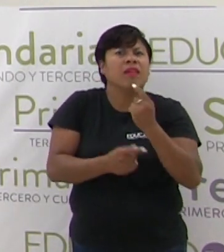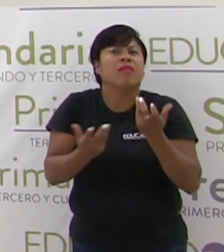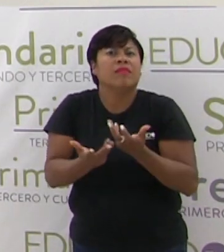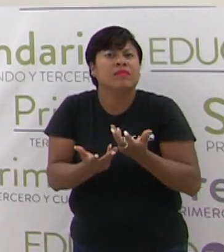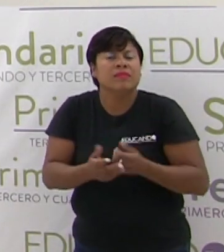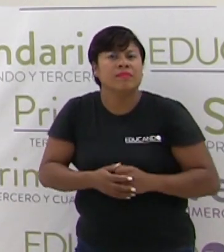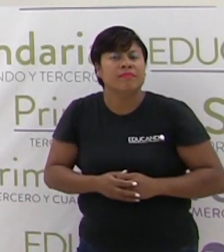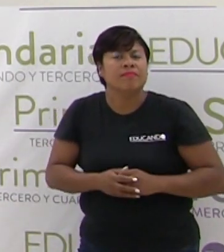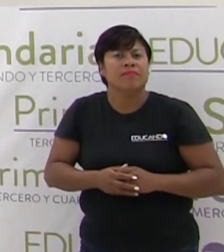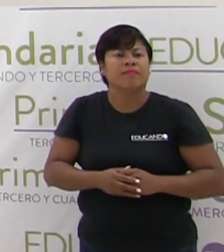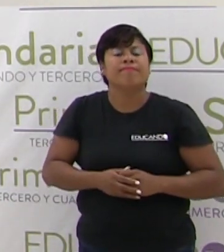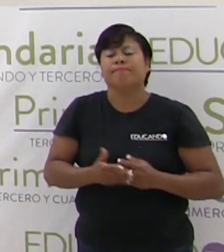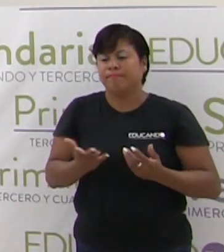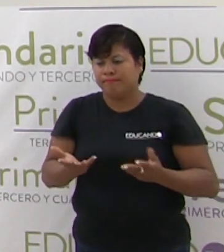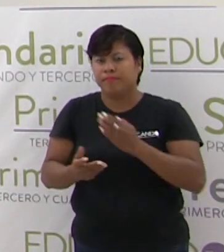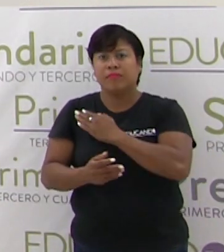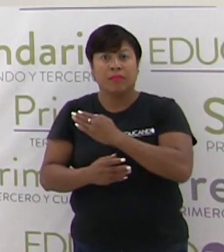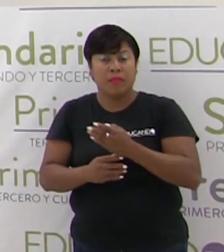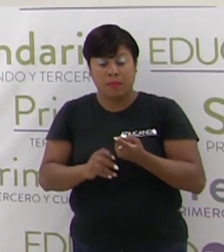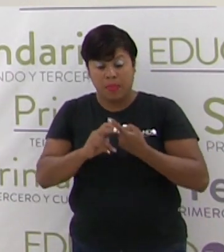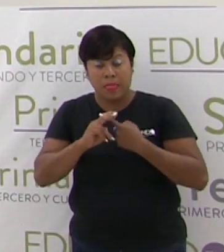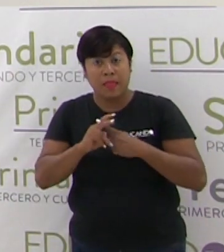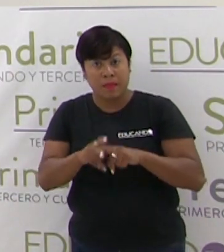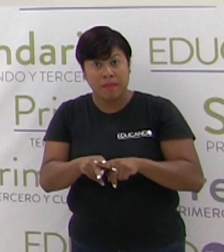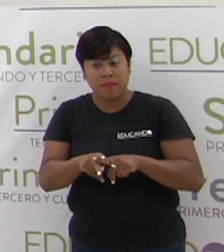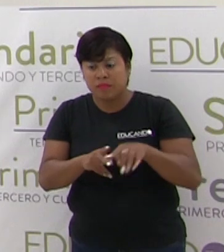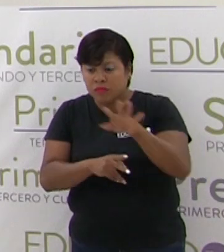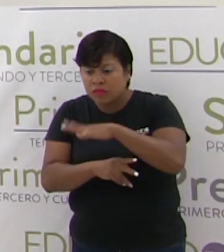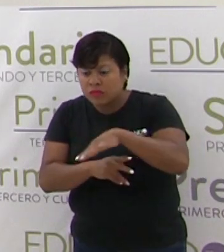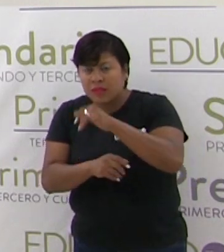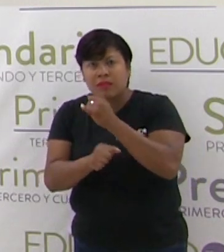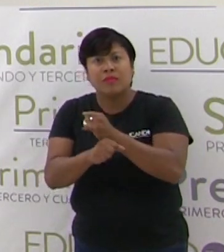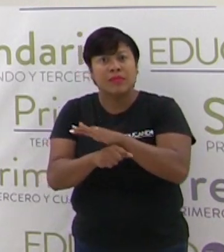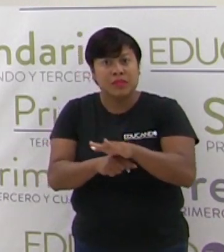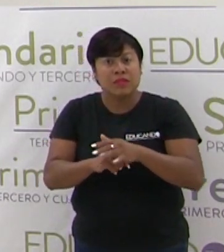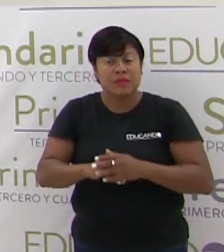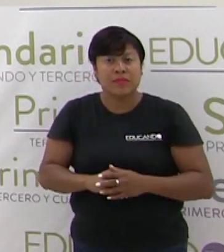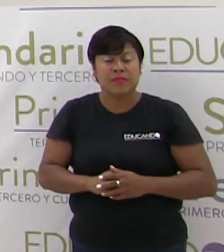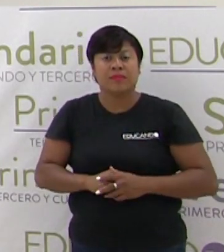ahí? Bueno, pues tienen que empezar a registrar la información.